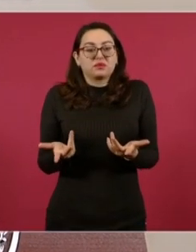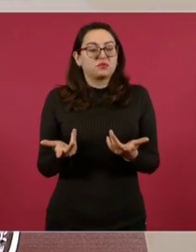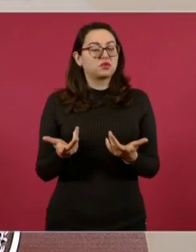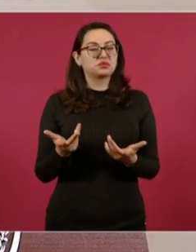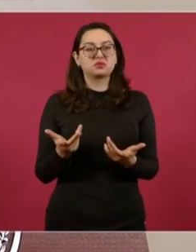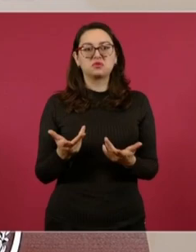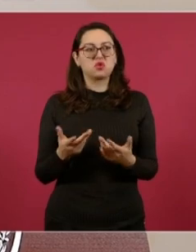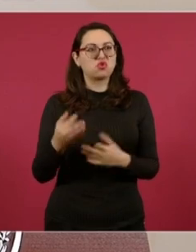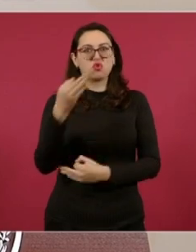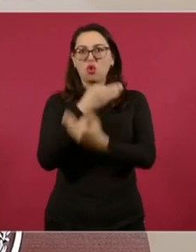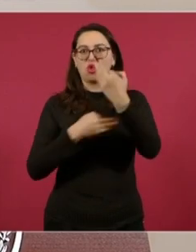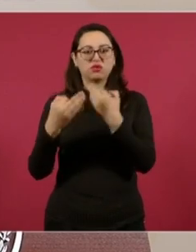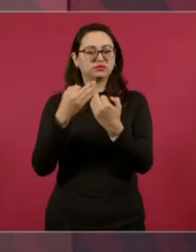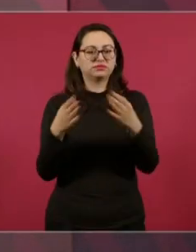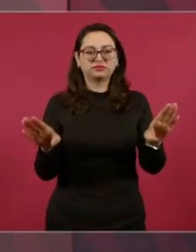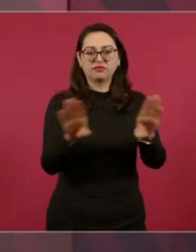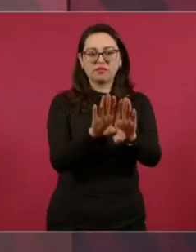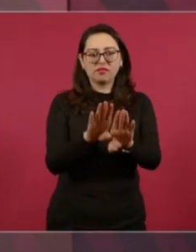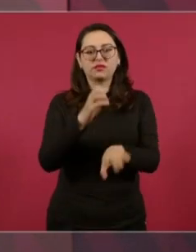olimpiadas,